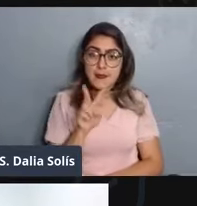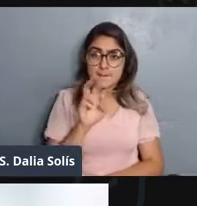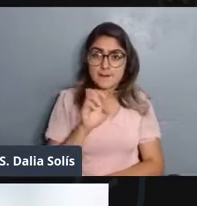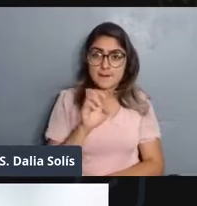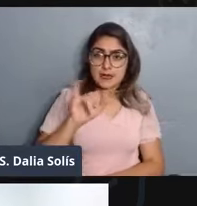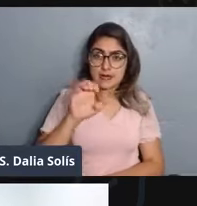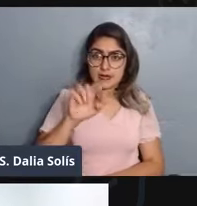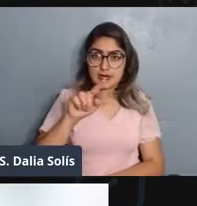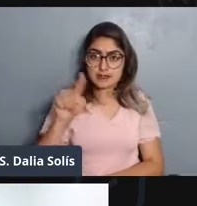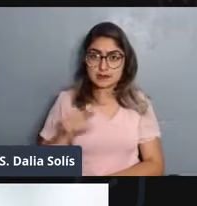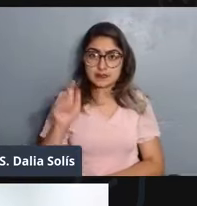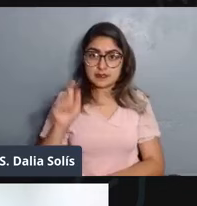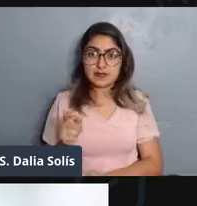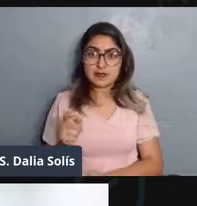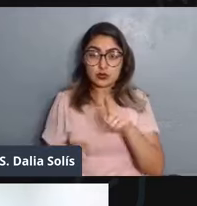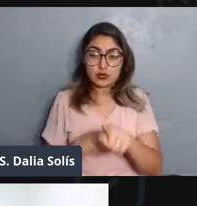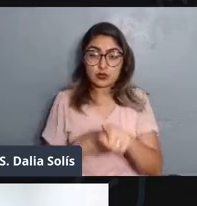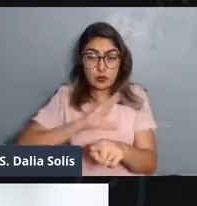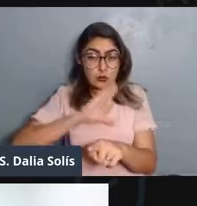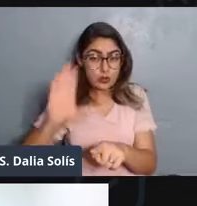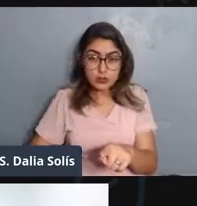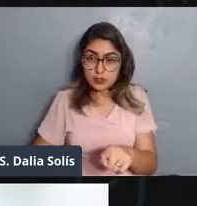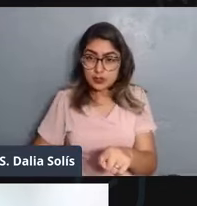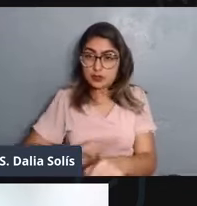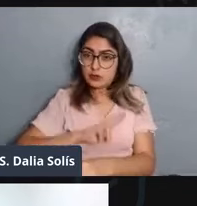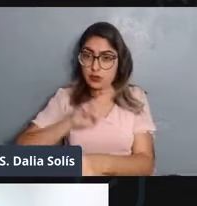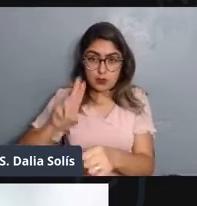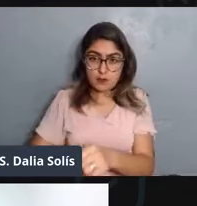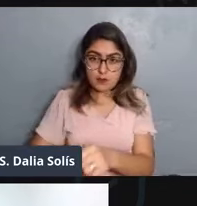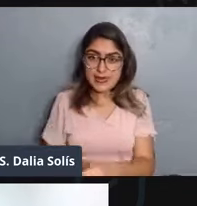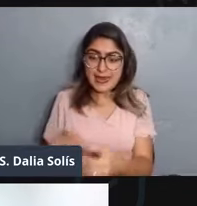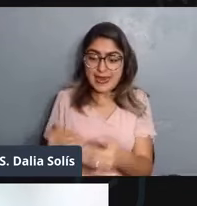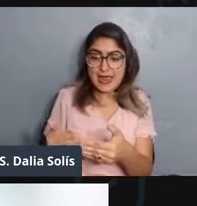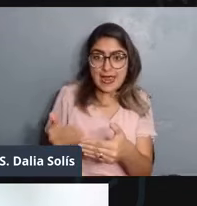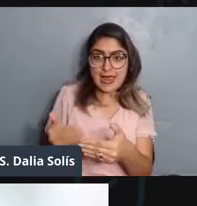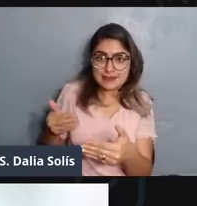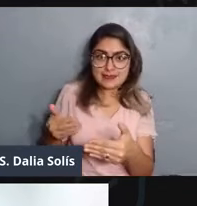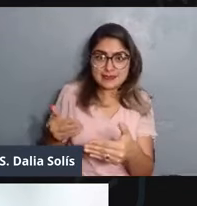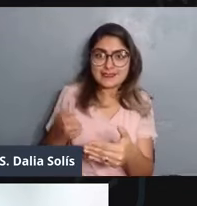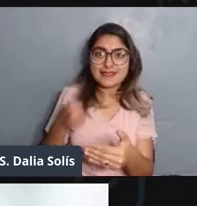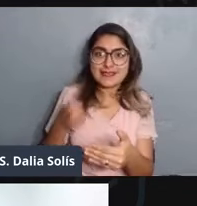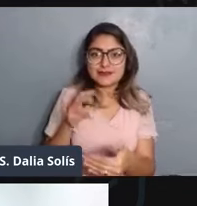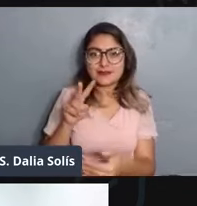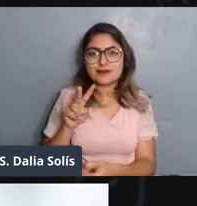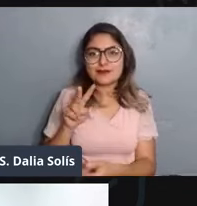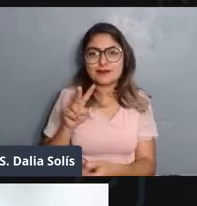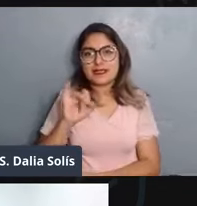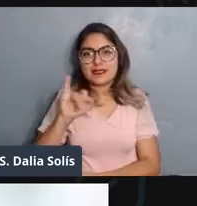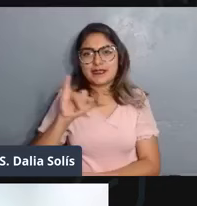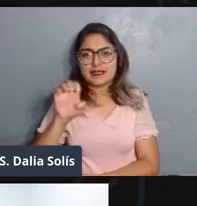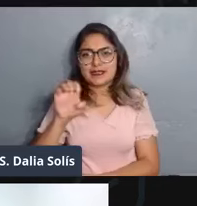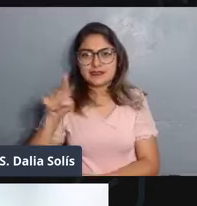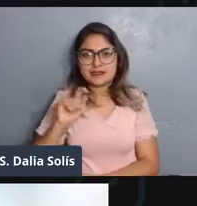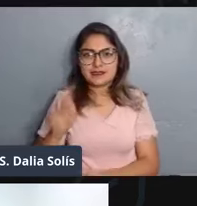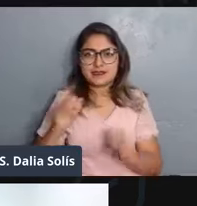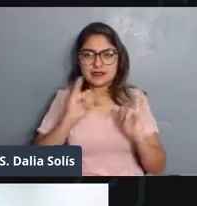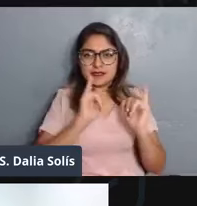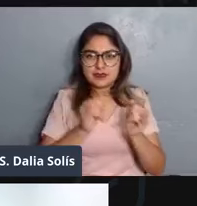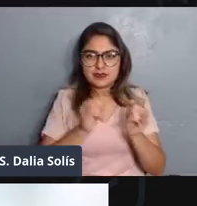materializan los resultados de las condiciones individuales y sociales de un estilo de vida, época